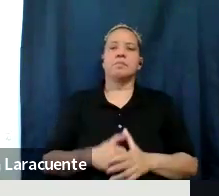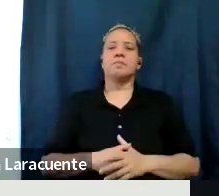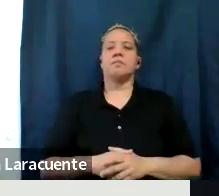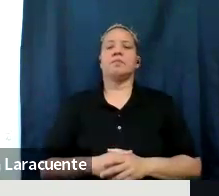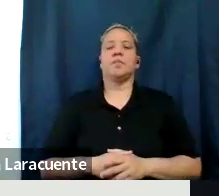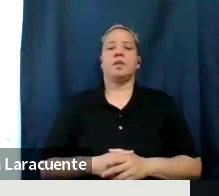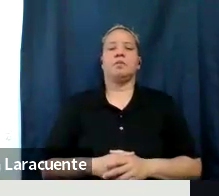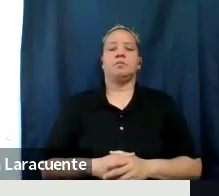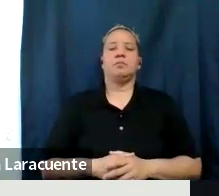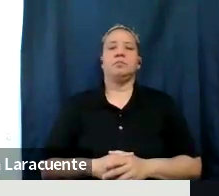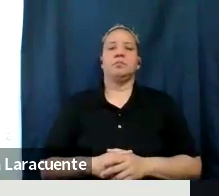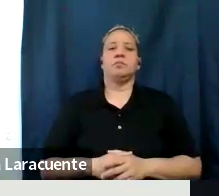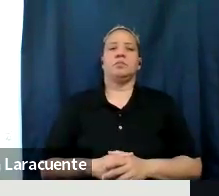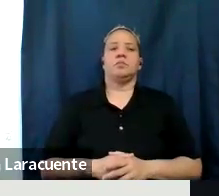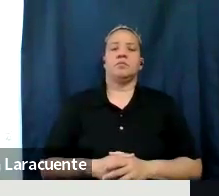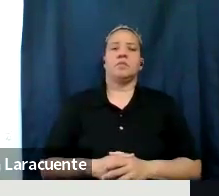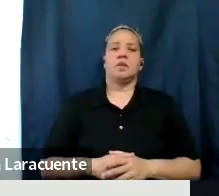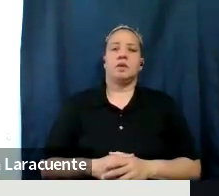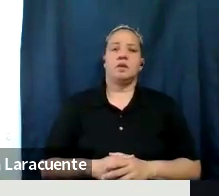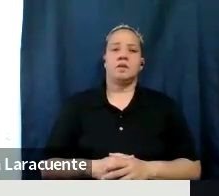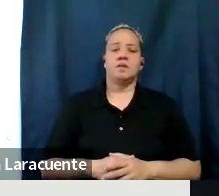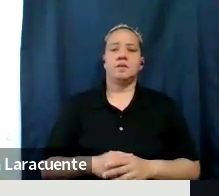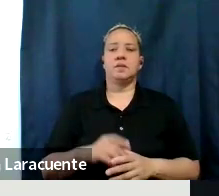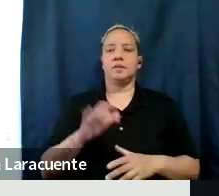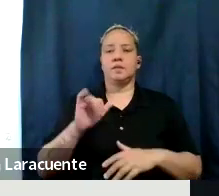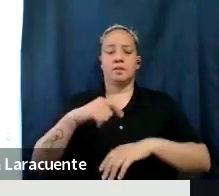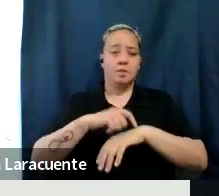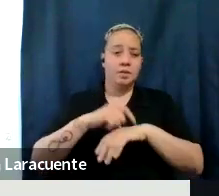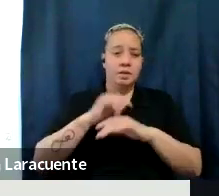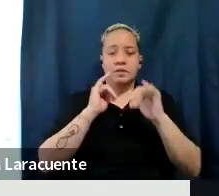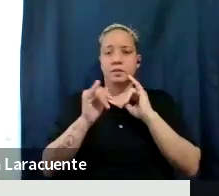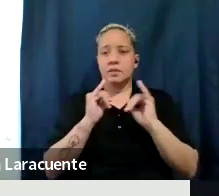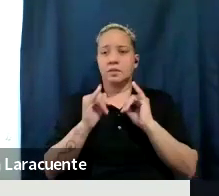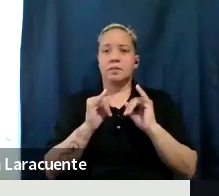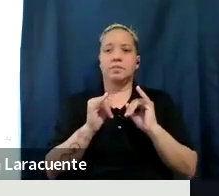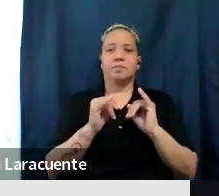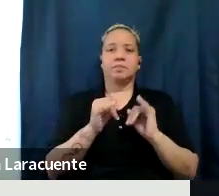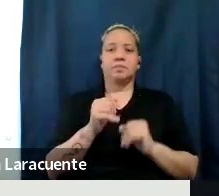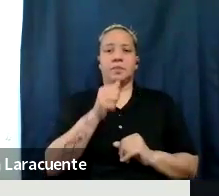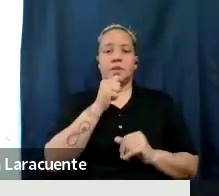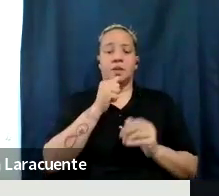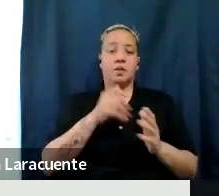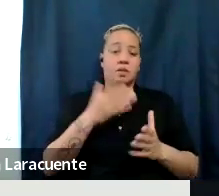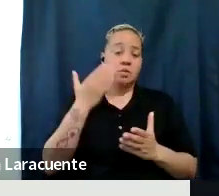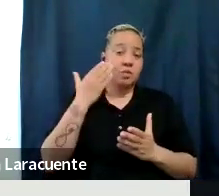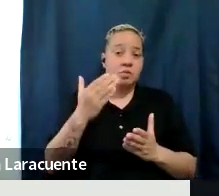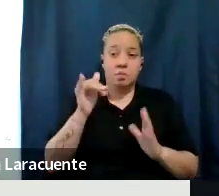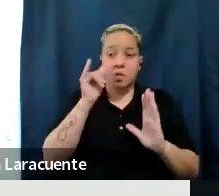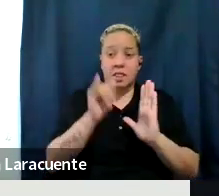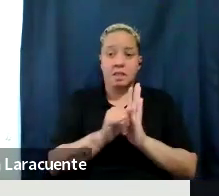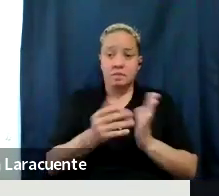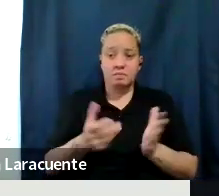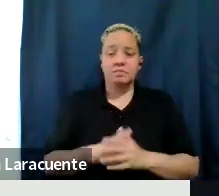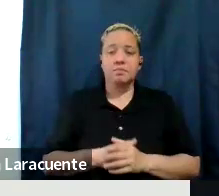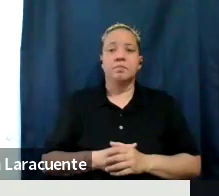En ese momento, en ese momento de la entrevista, él o la periodista, insisto, no sabemos la identidad,